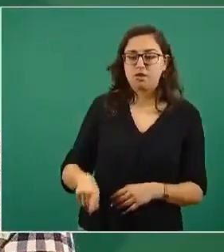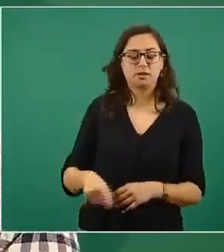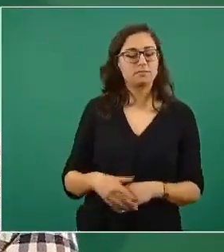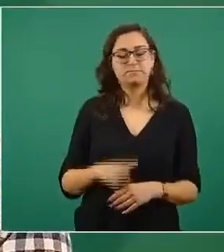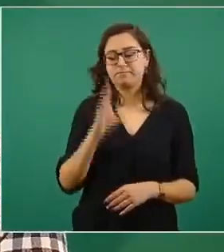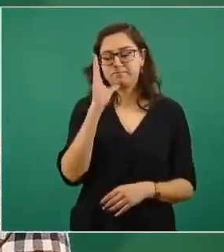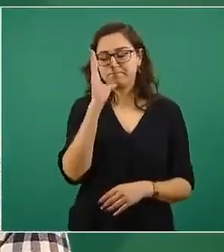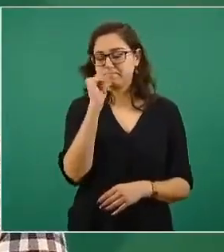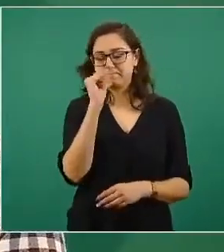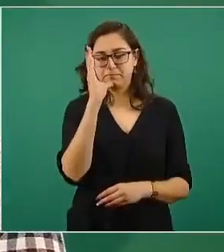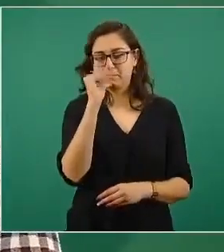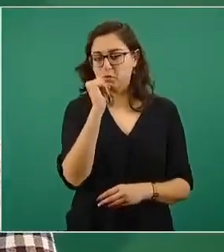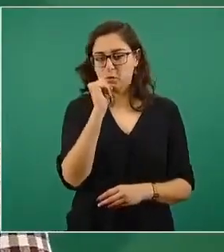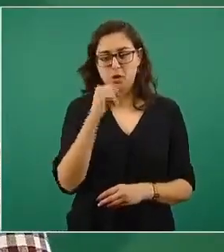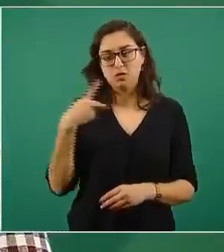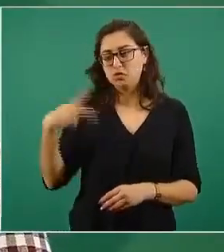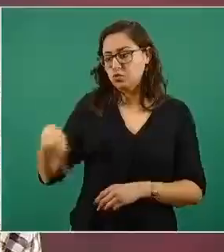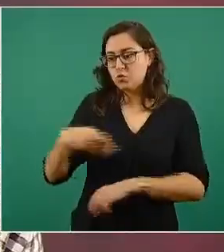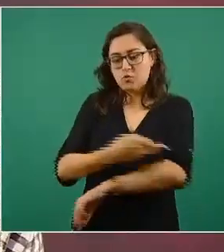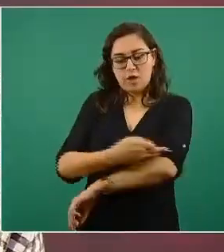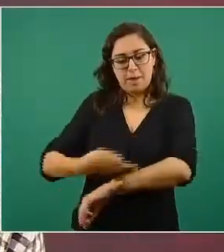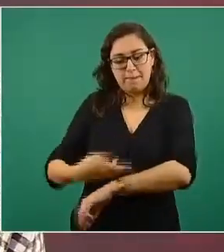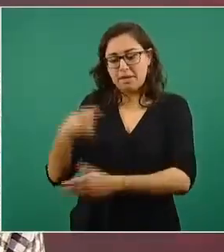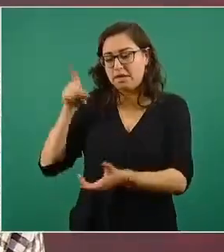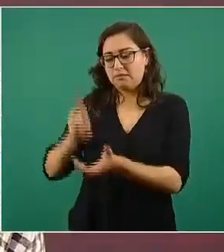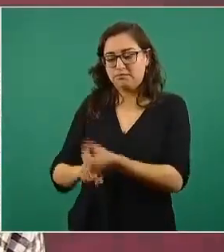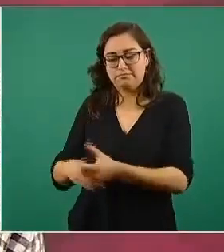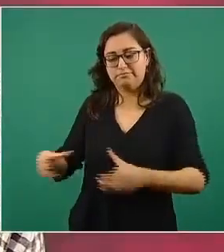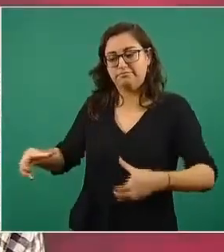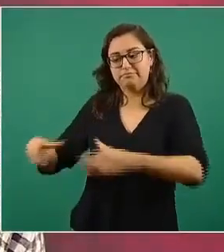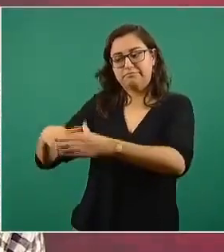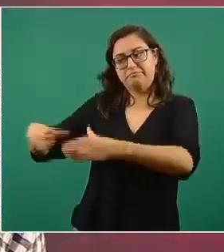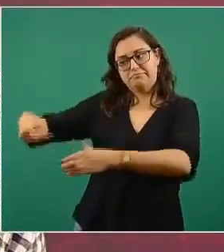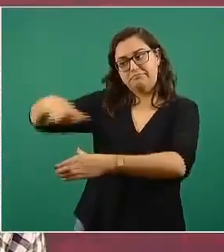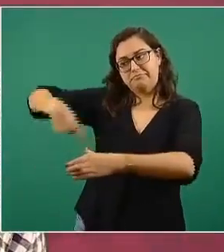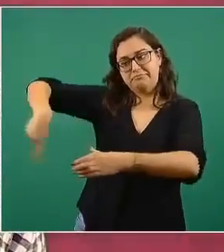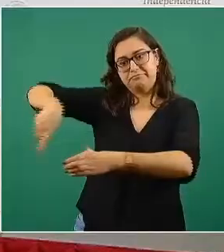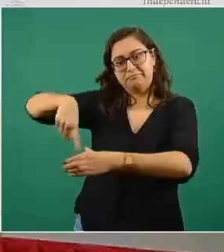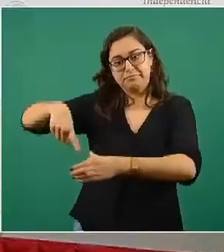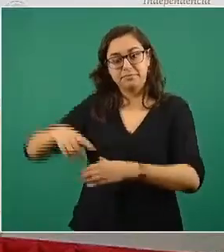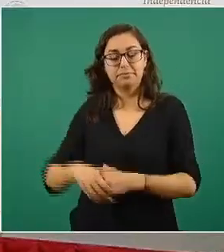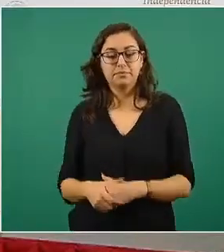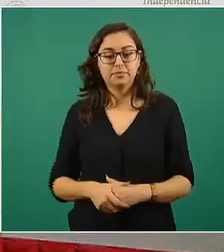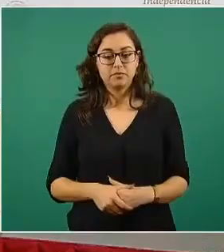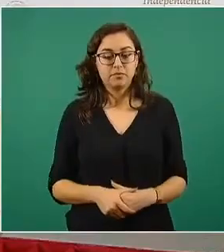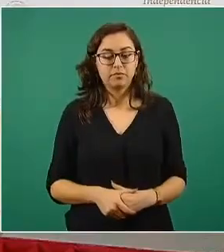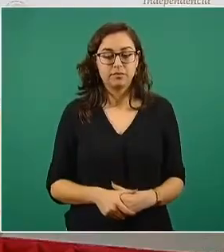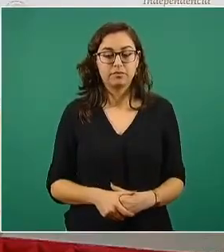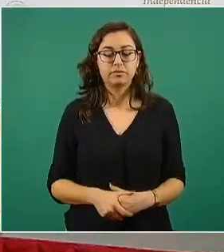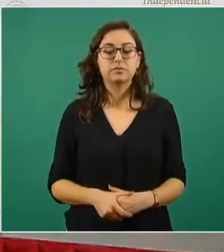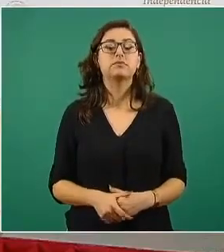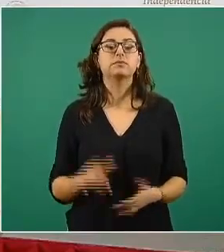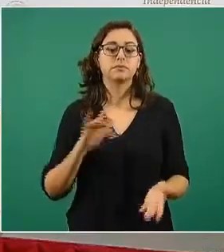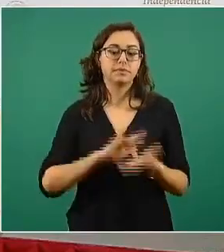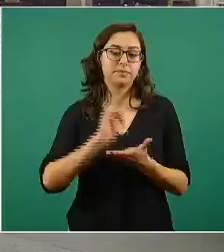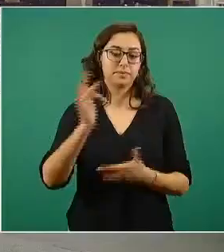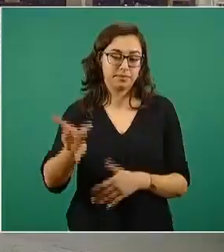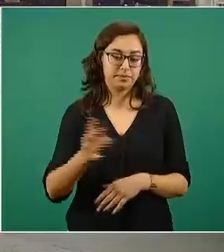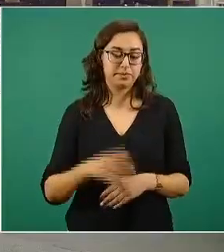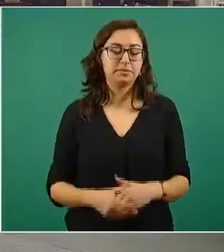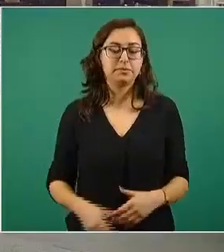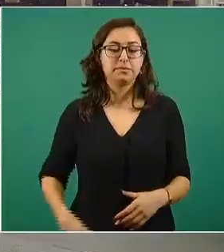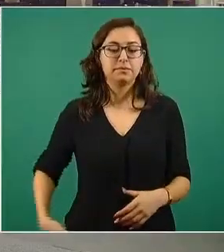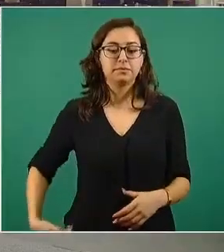alguien externo al círculo de decisión en el que normalmente opera la familia. Doctor, gracias. Y,